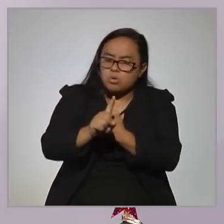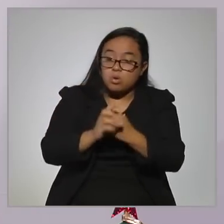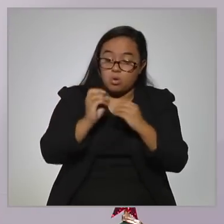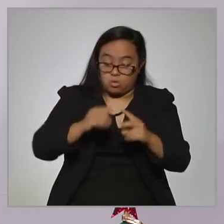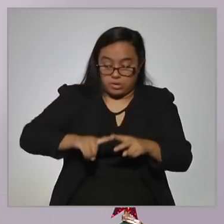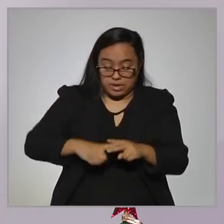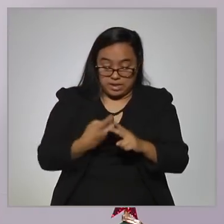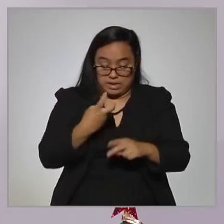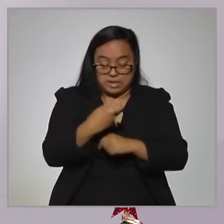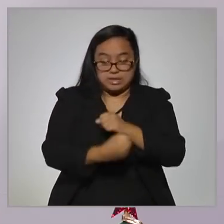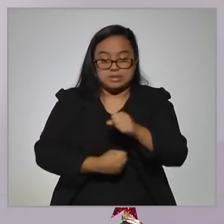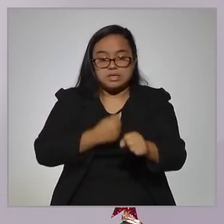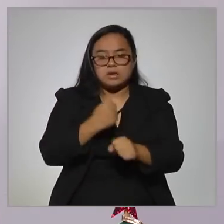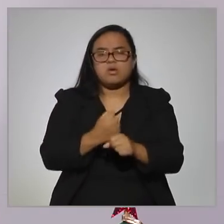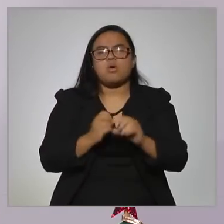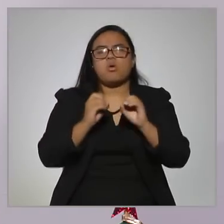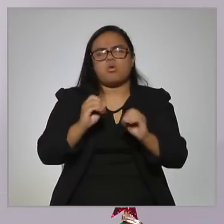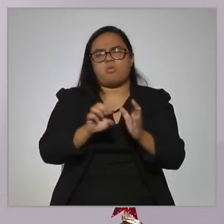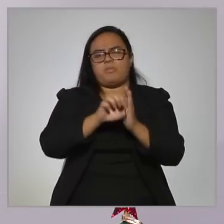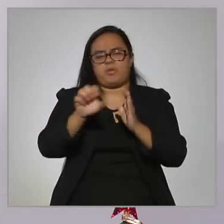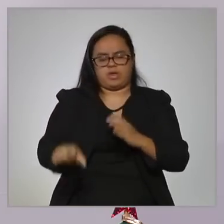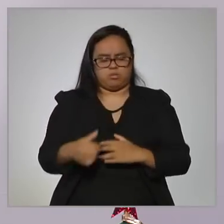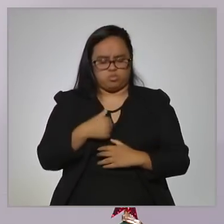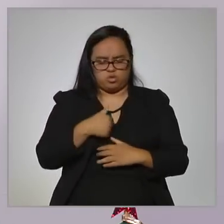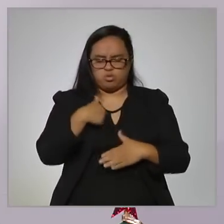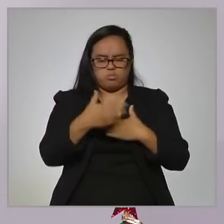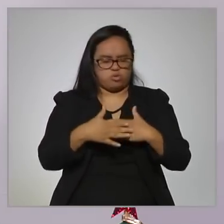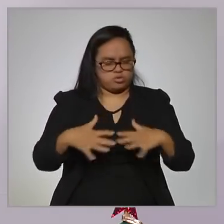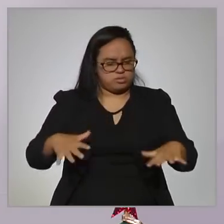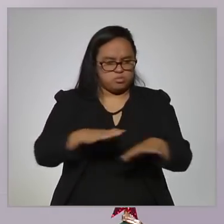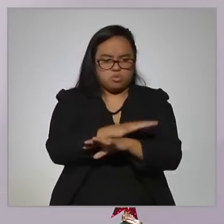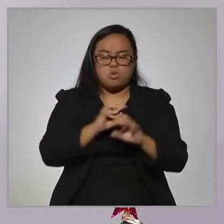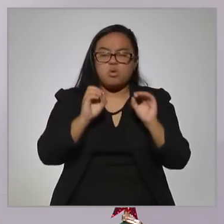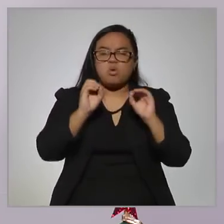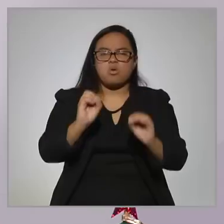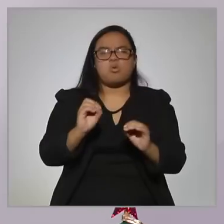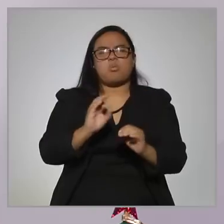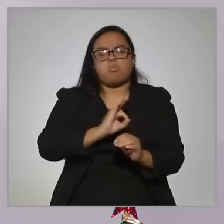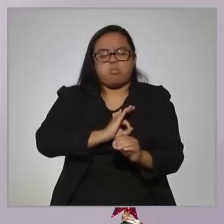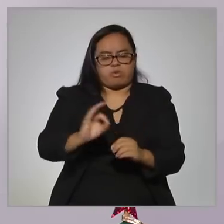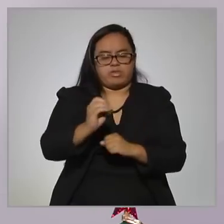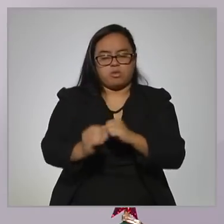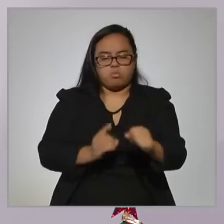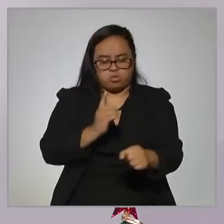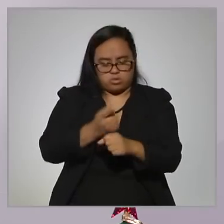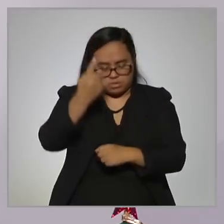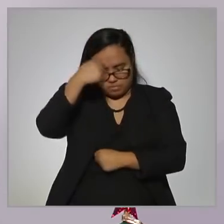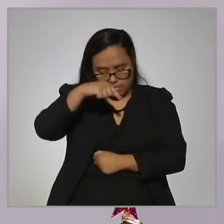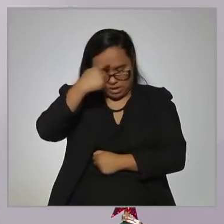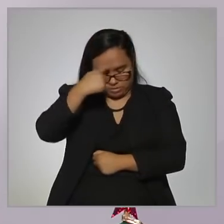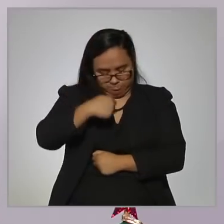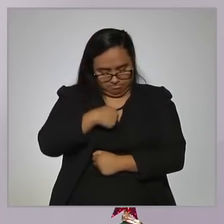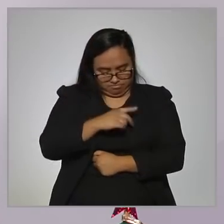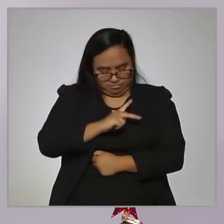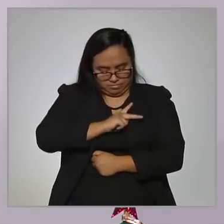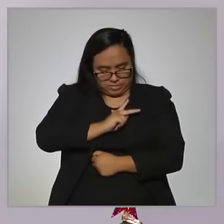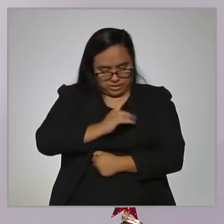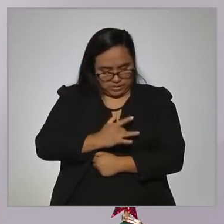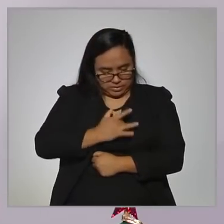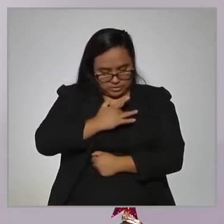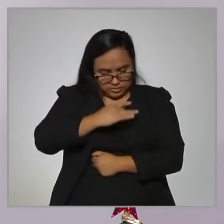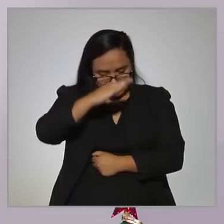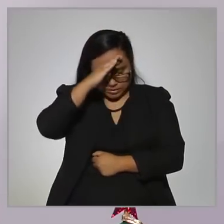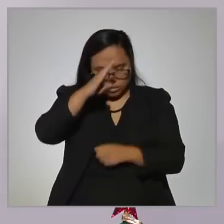año, como decir, voy a cambiar o voy a tener esta posibilidad de reflexión a través de ese